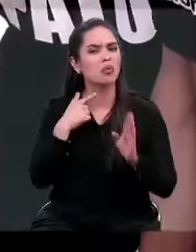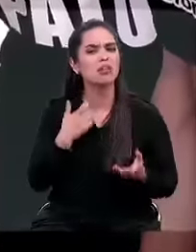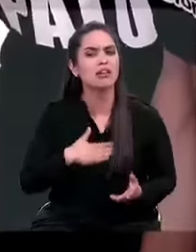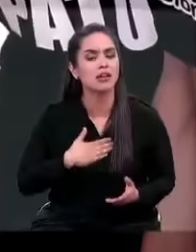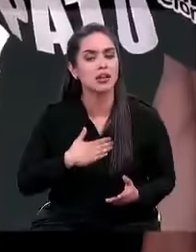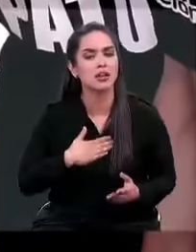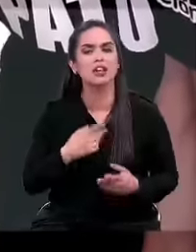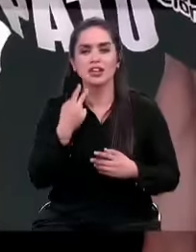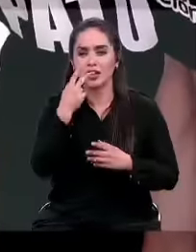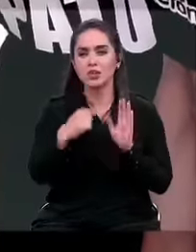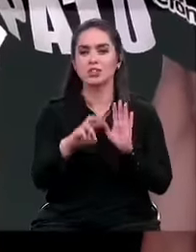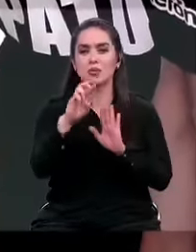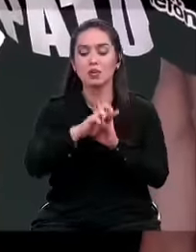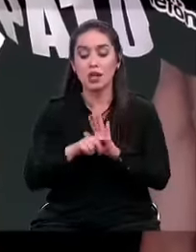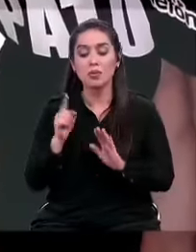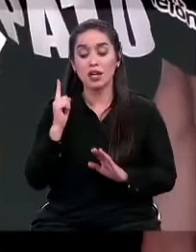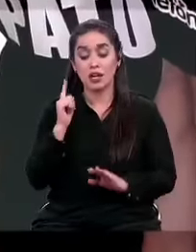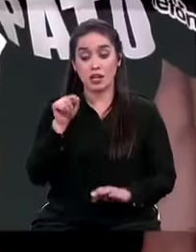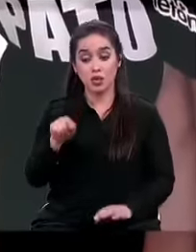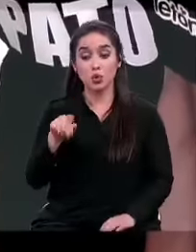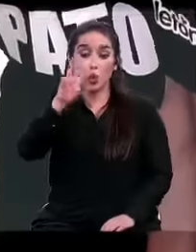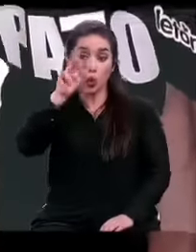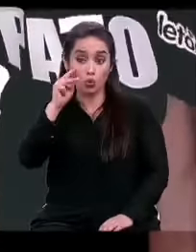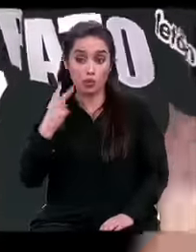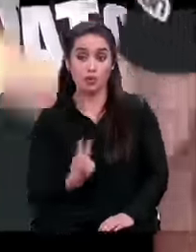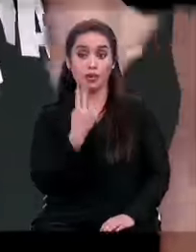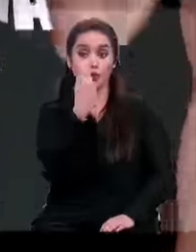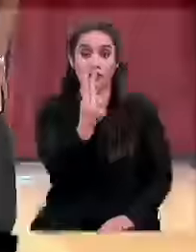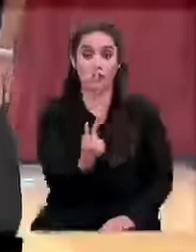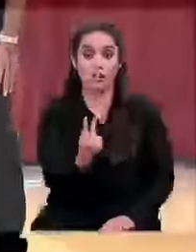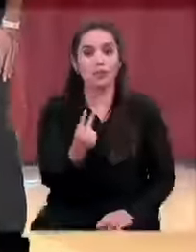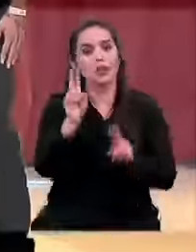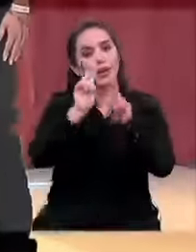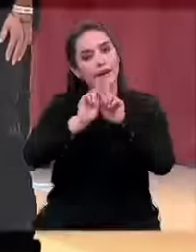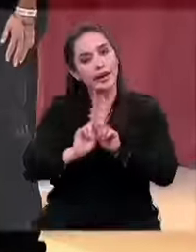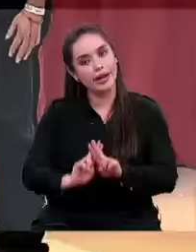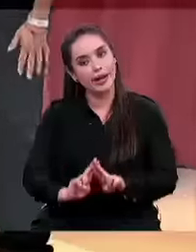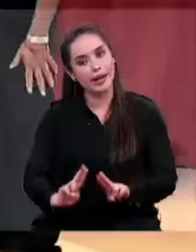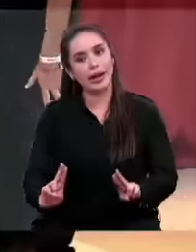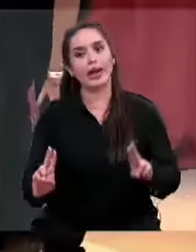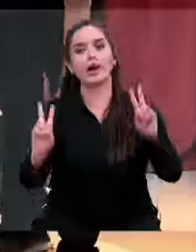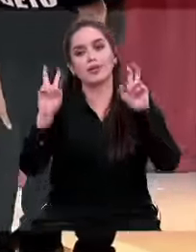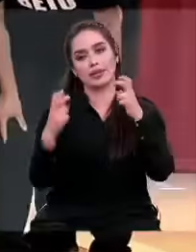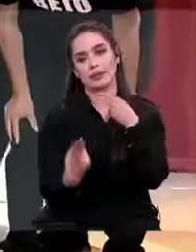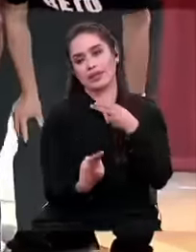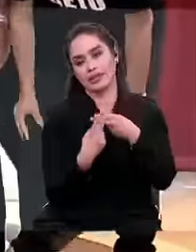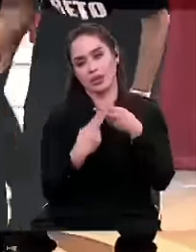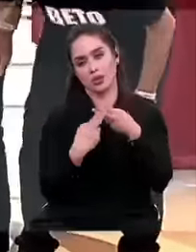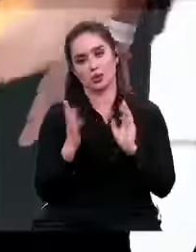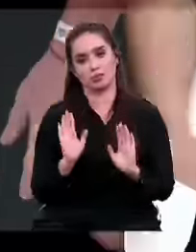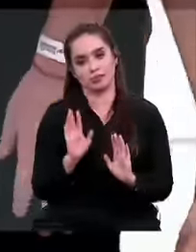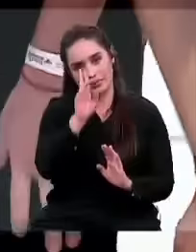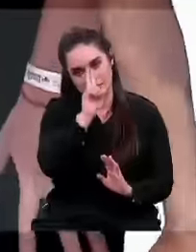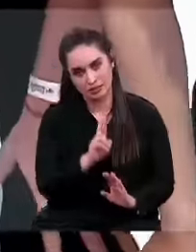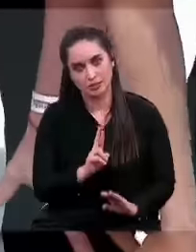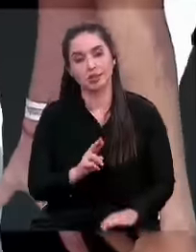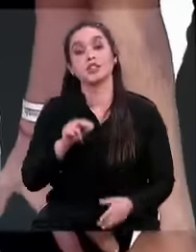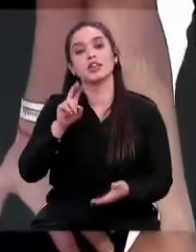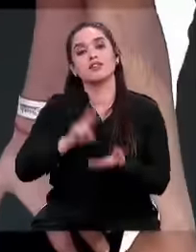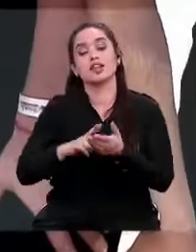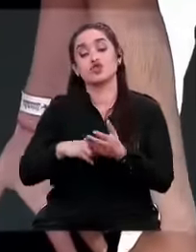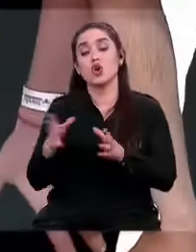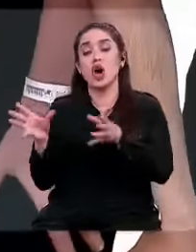esa sección donde apareces tú con tu mamá, pero que sea relacionado con la Teletón. Ah, sí, justamente yo lo estaba diciendo a